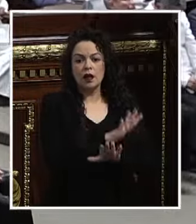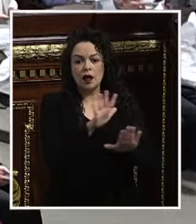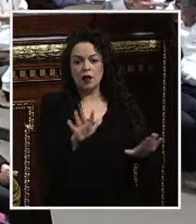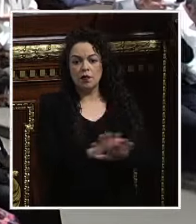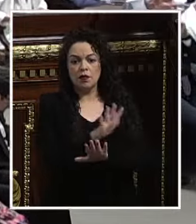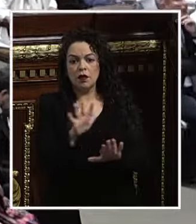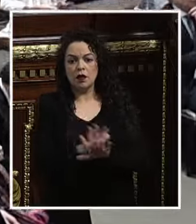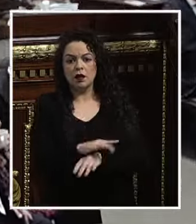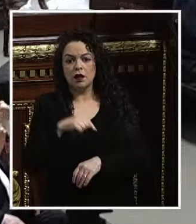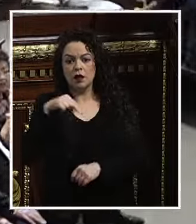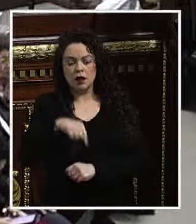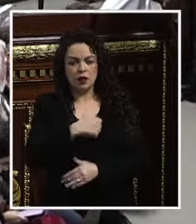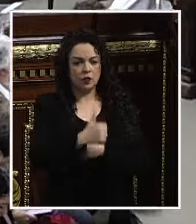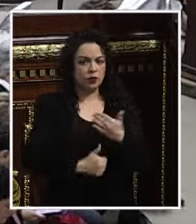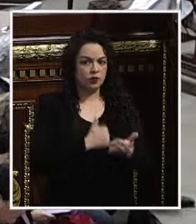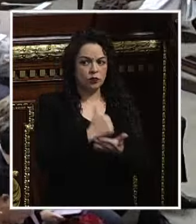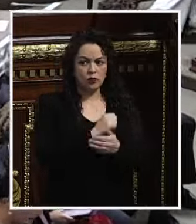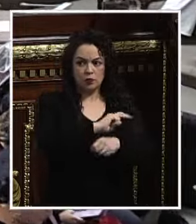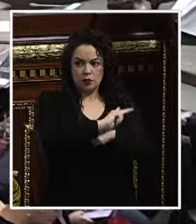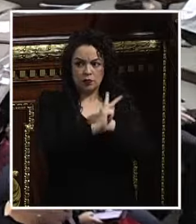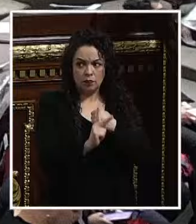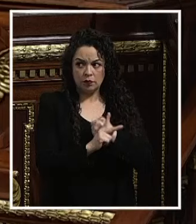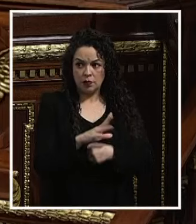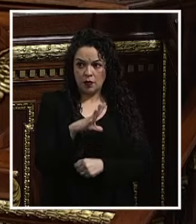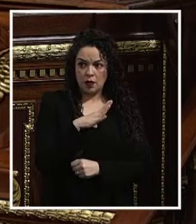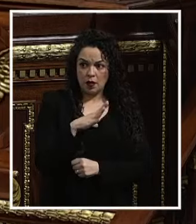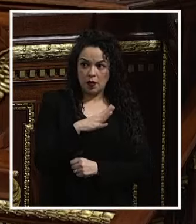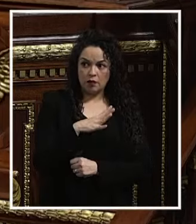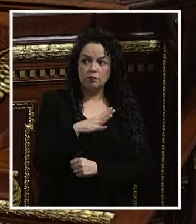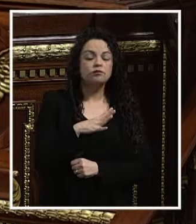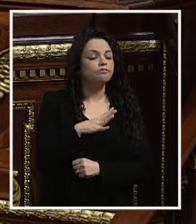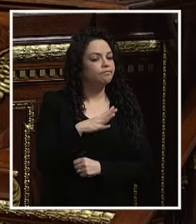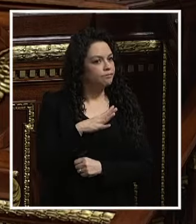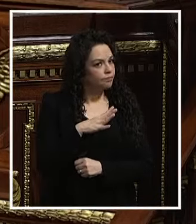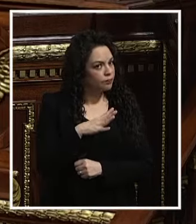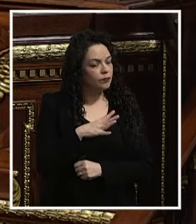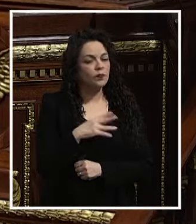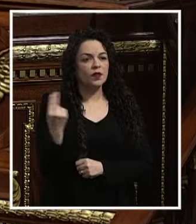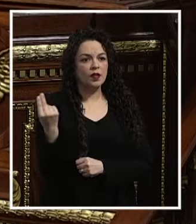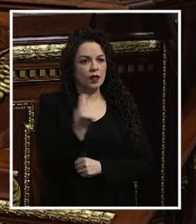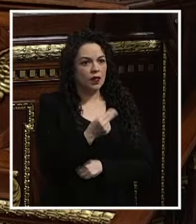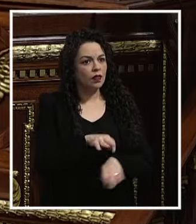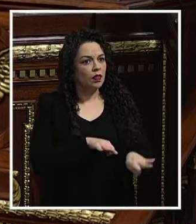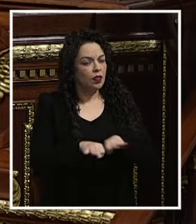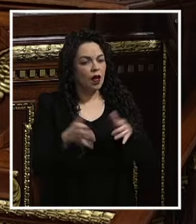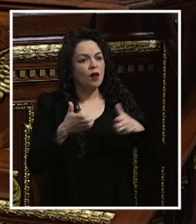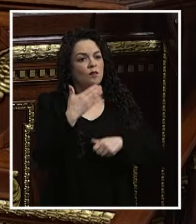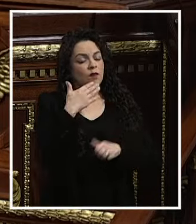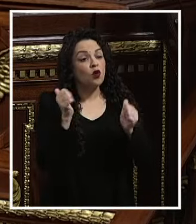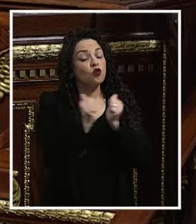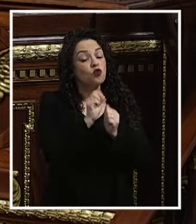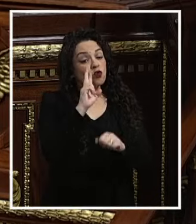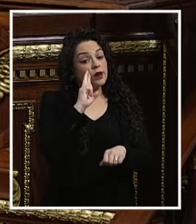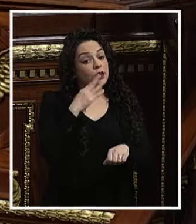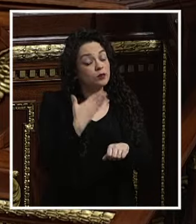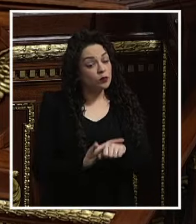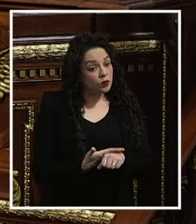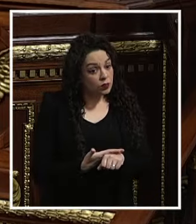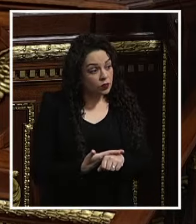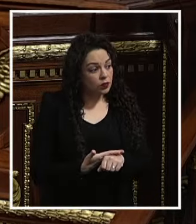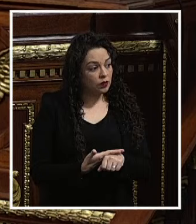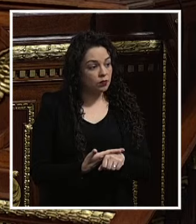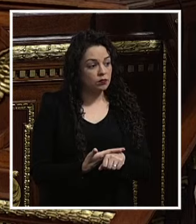y la ciudad viven en estos tiempos nos convoca a actuar con responsabilidad y generosidad,